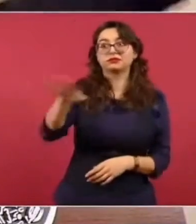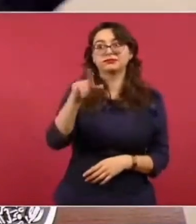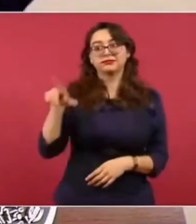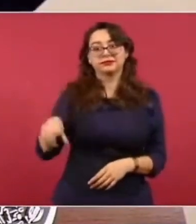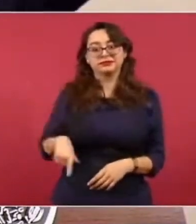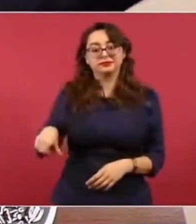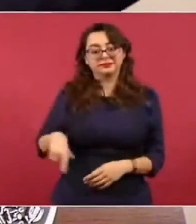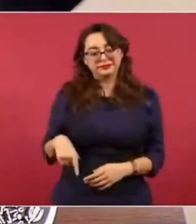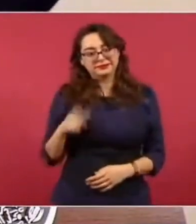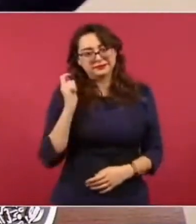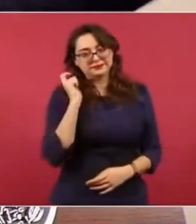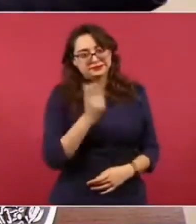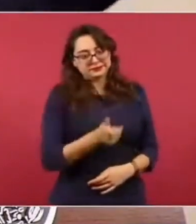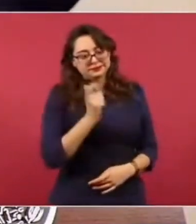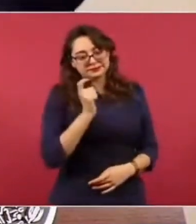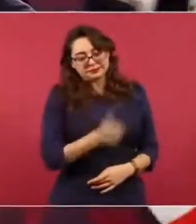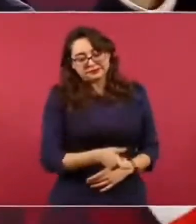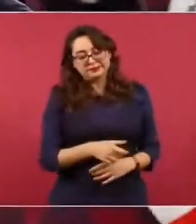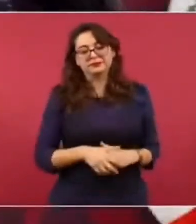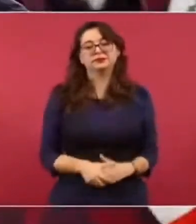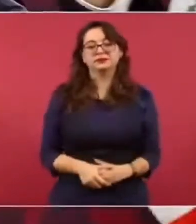¿Por qué no un banco